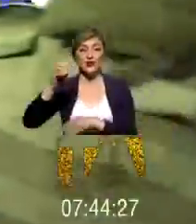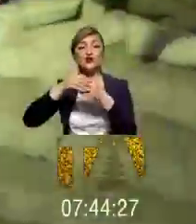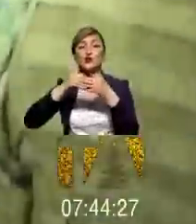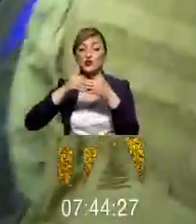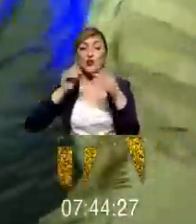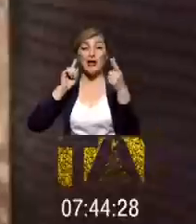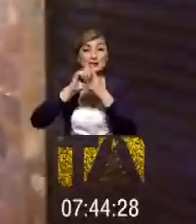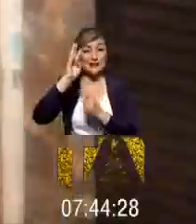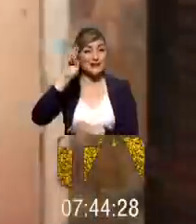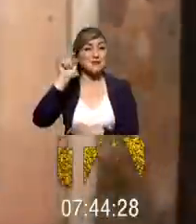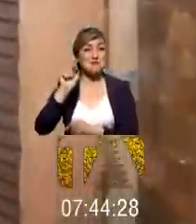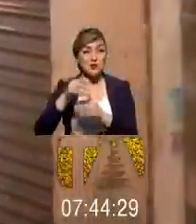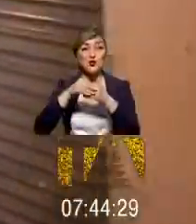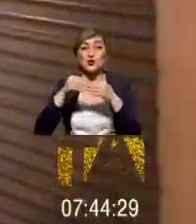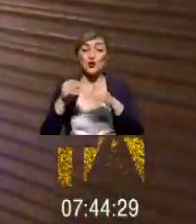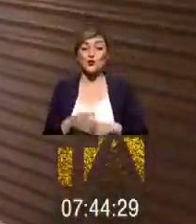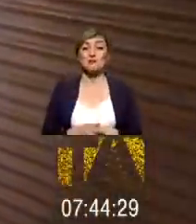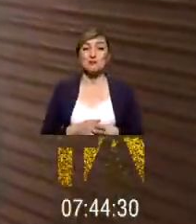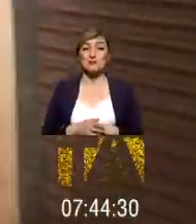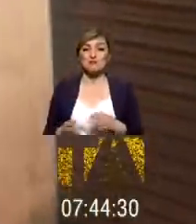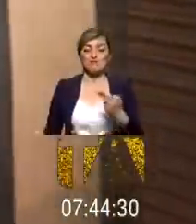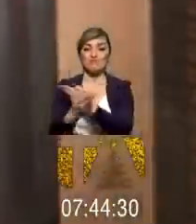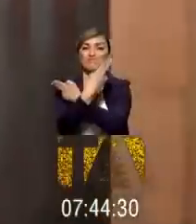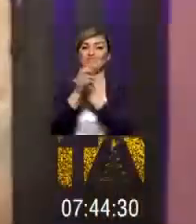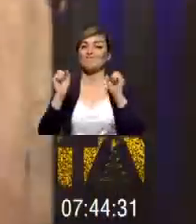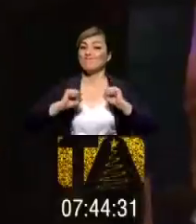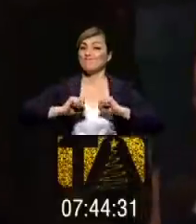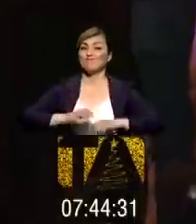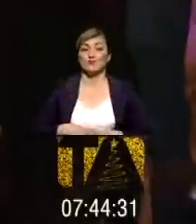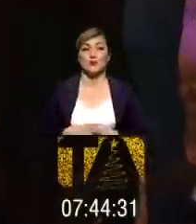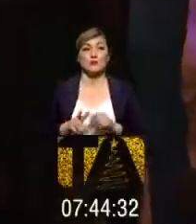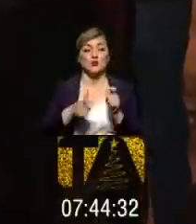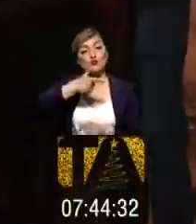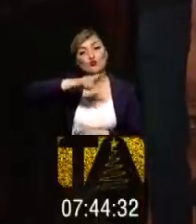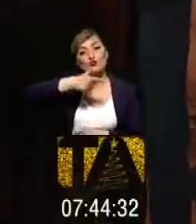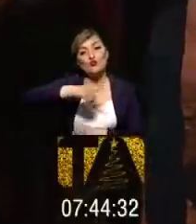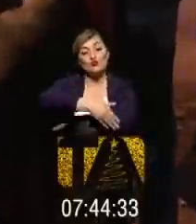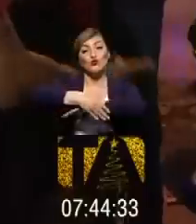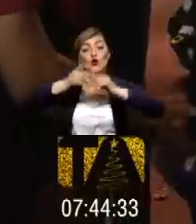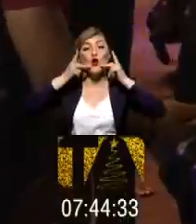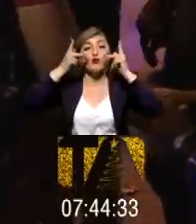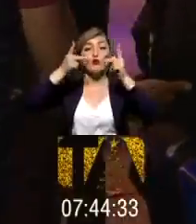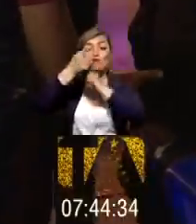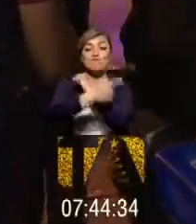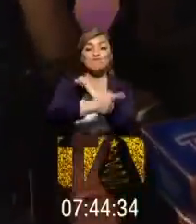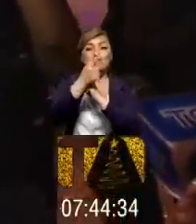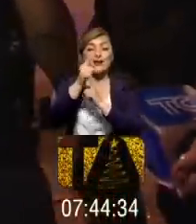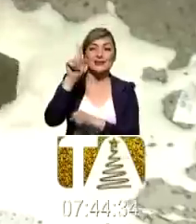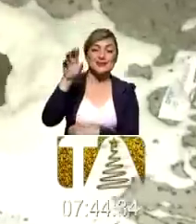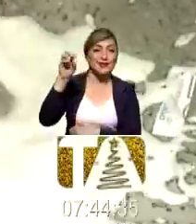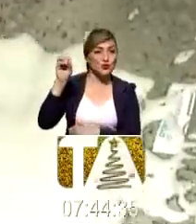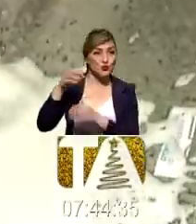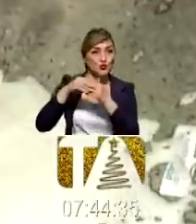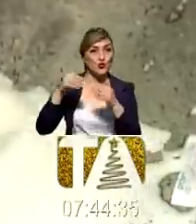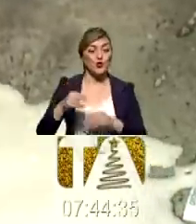a $6,000, con posible clausura de local. Las personas que liven en la vía pública tendrán sanción de $100